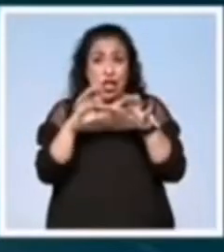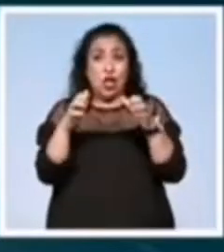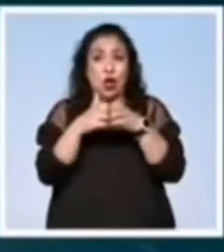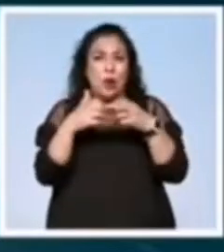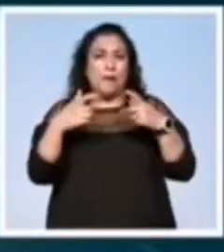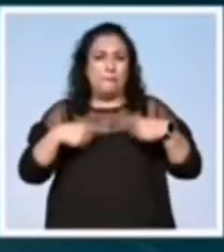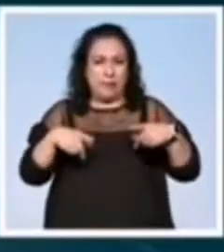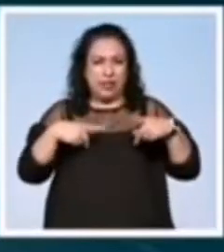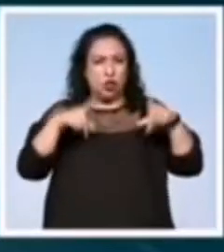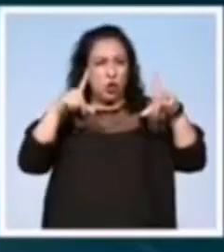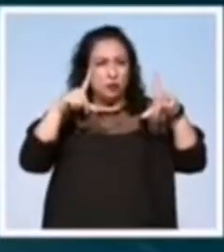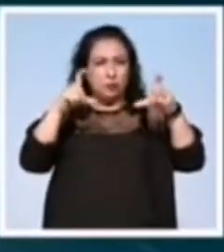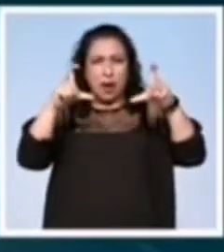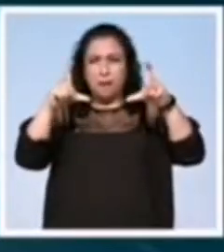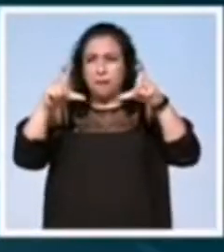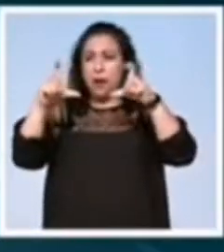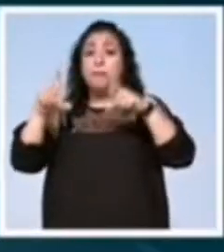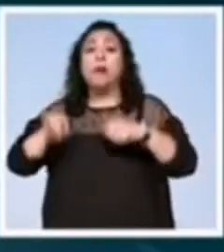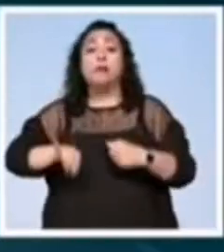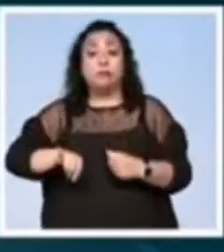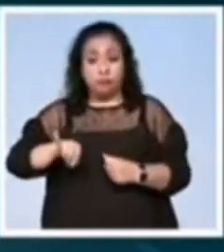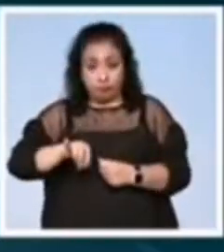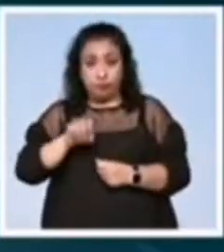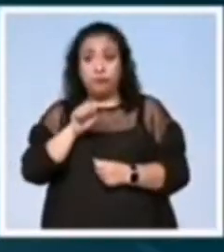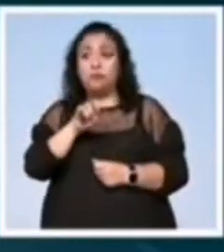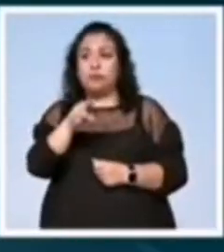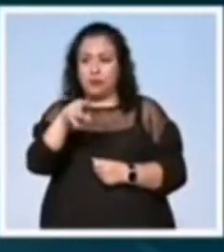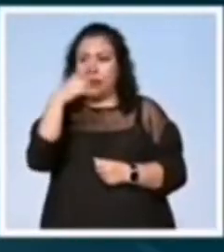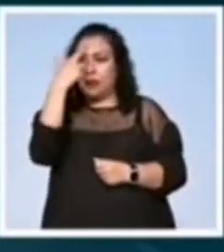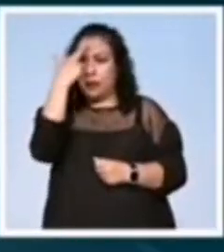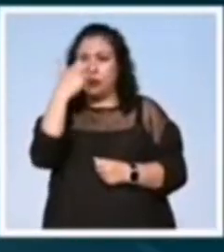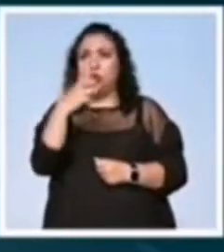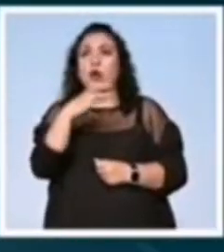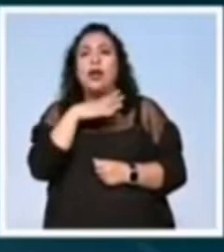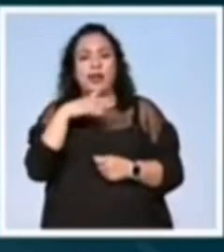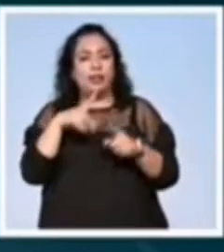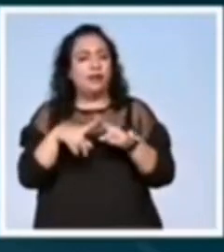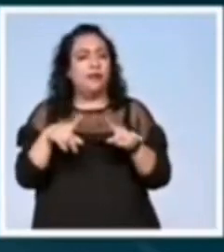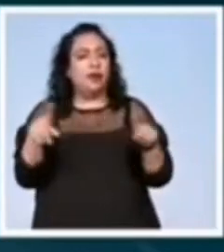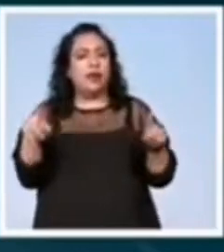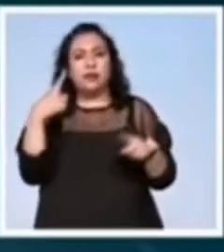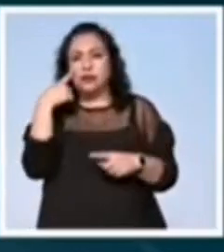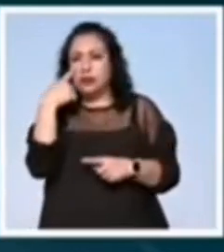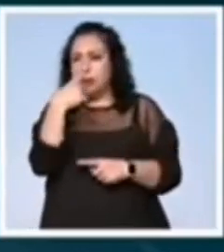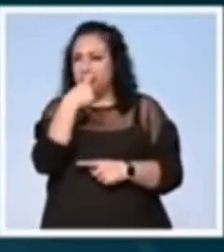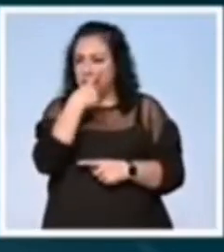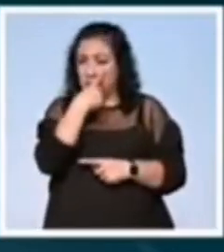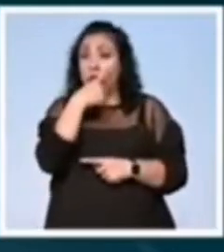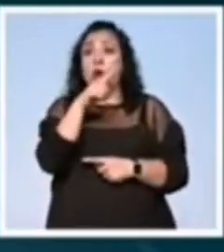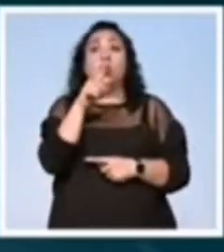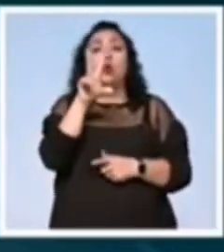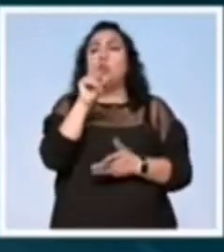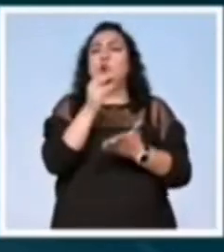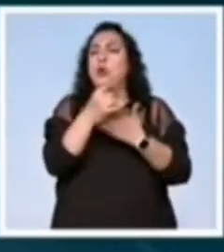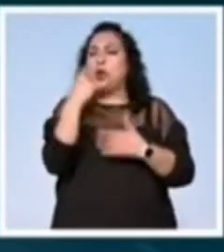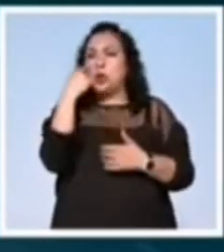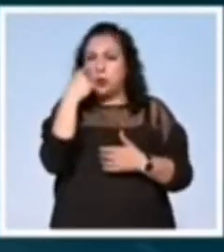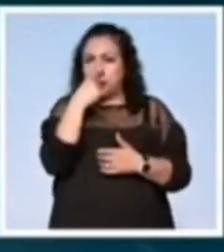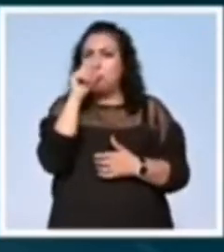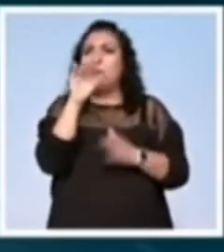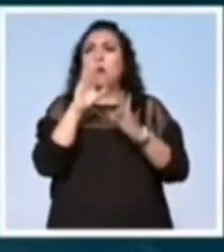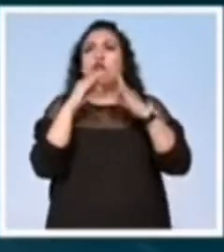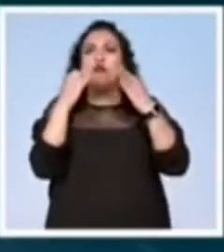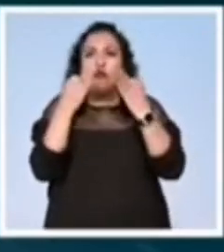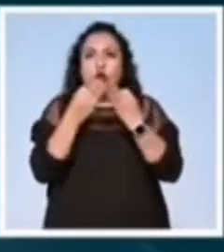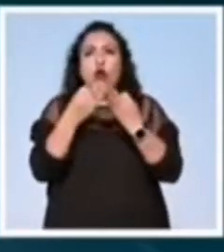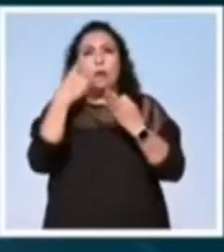los sujetos que retrata es muy interesante porque, como tú decías, hay una diferencia en la mirada, pero no solamente en la mirada, sino en la